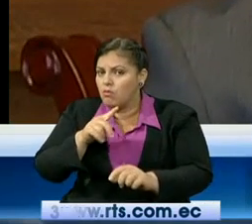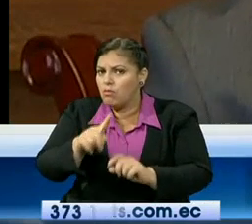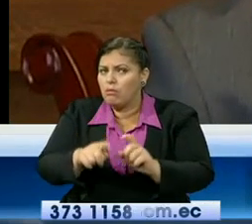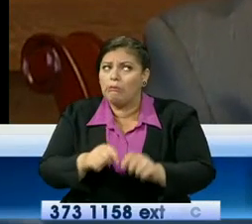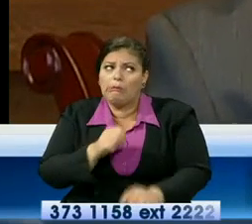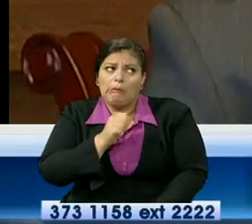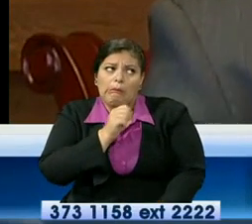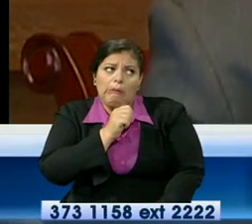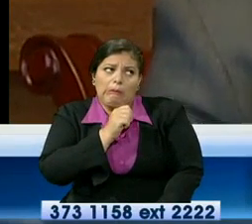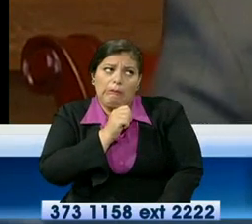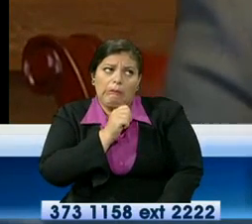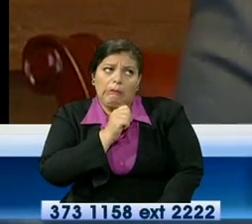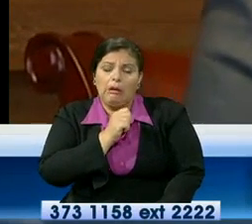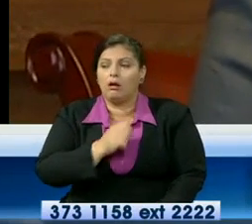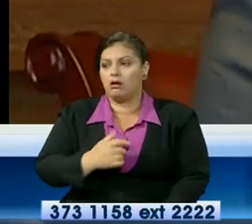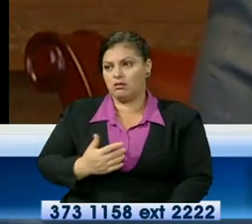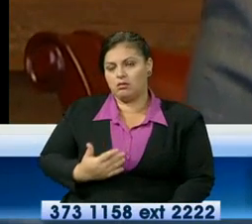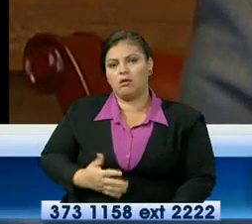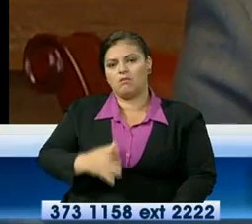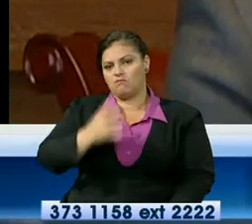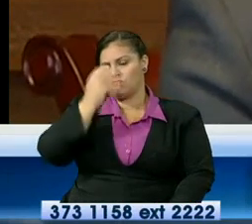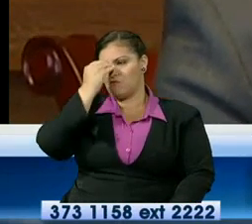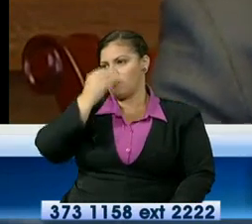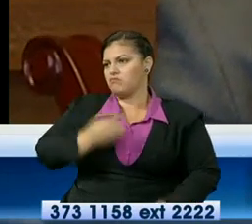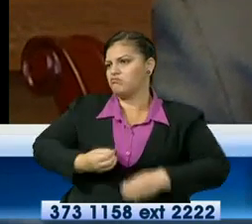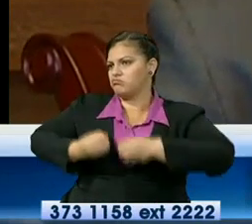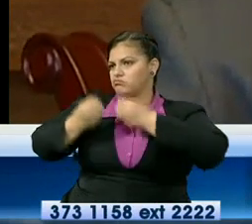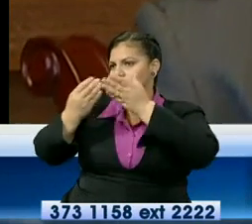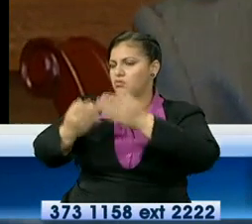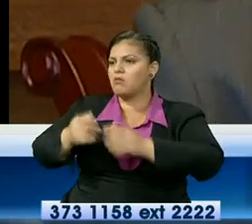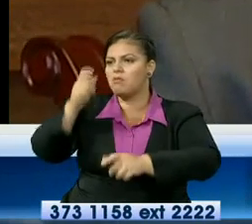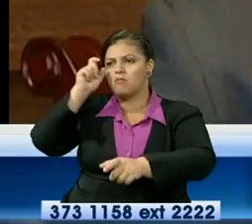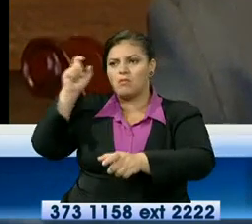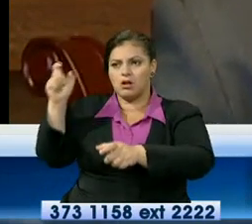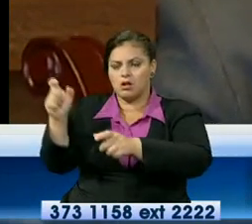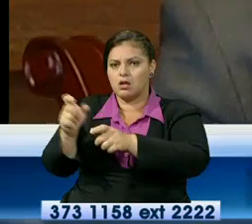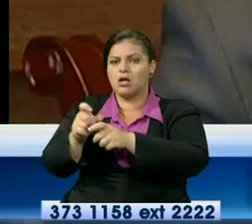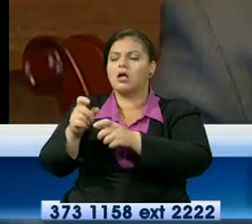vamos a pedir la reformulación de cargos por el delito de violación,